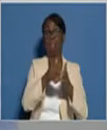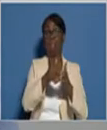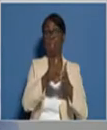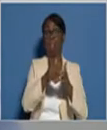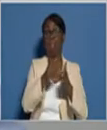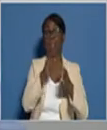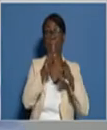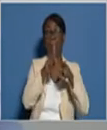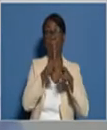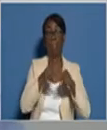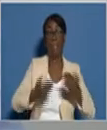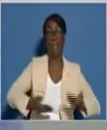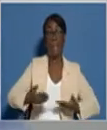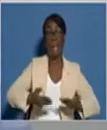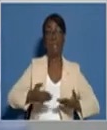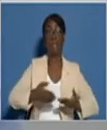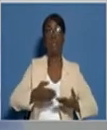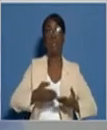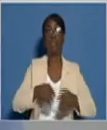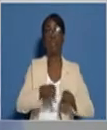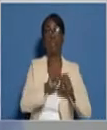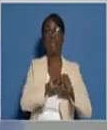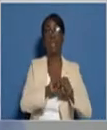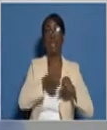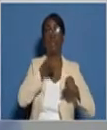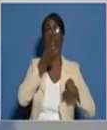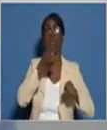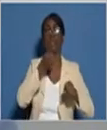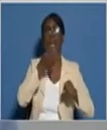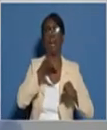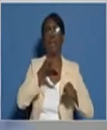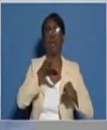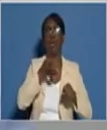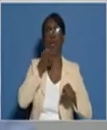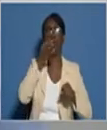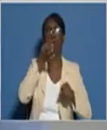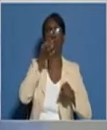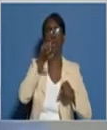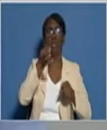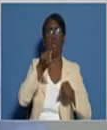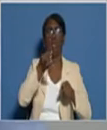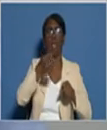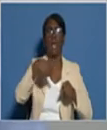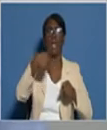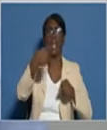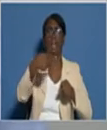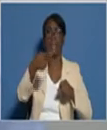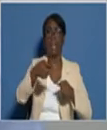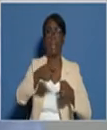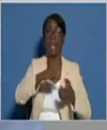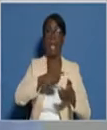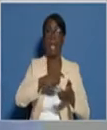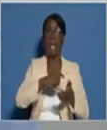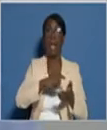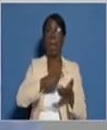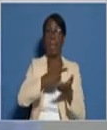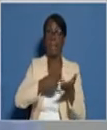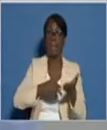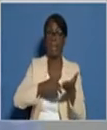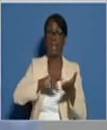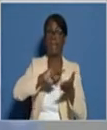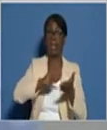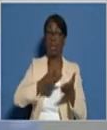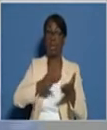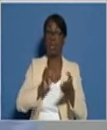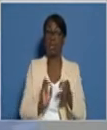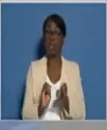estaremos indicando e informando para paulatinamente en la siguiente fase que los trabajadores suspendidos serán ingresados a